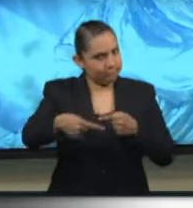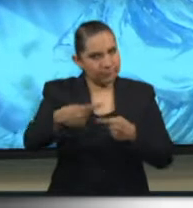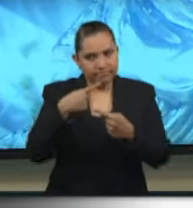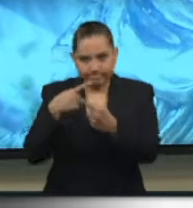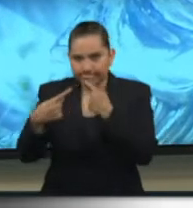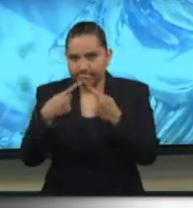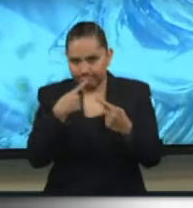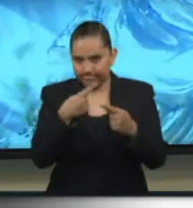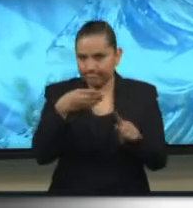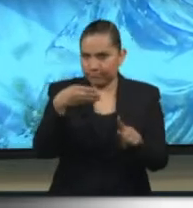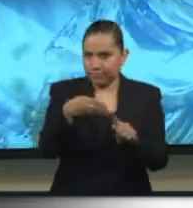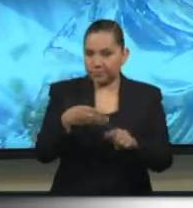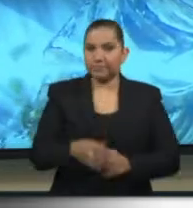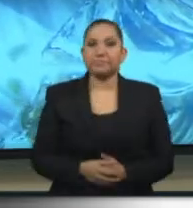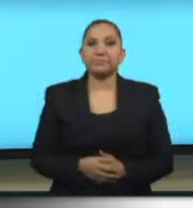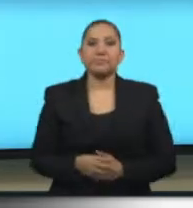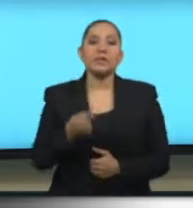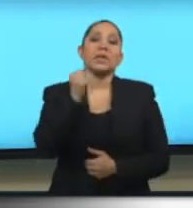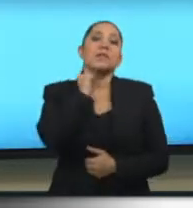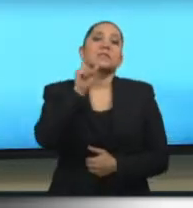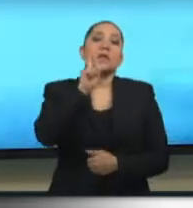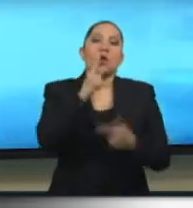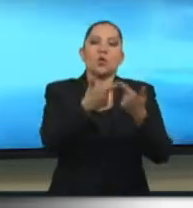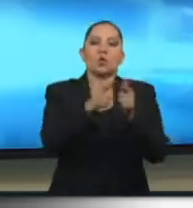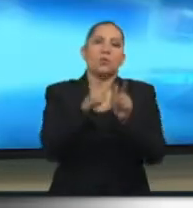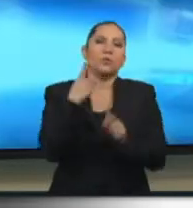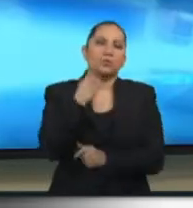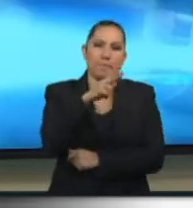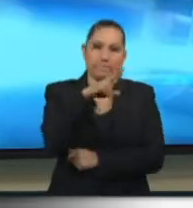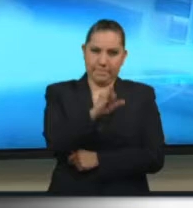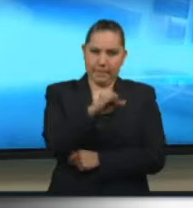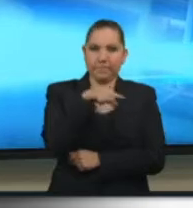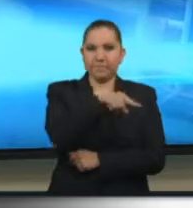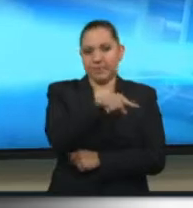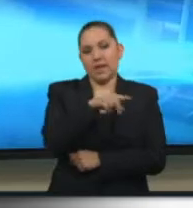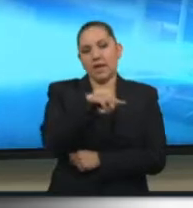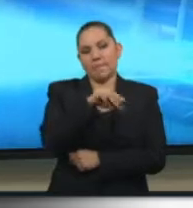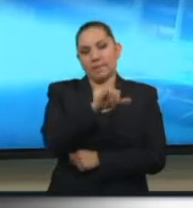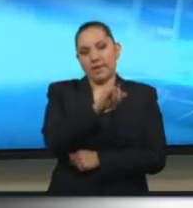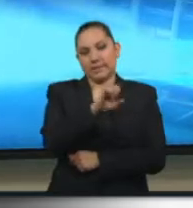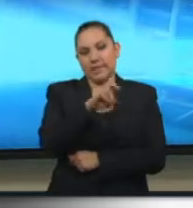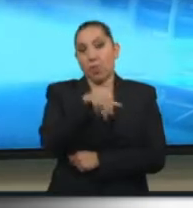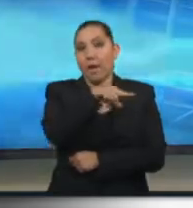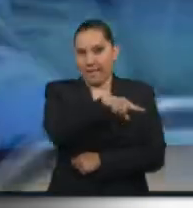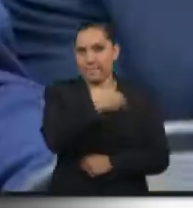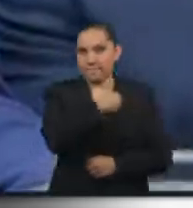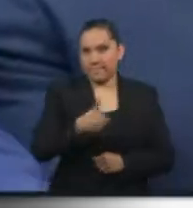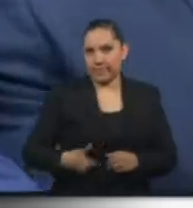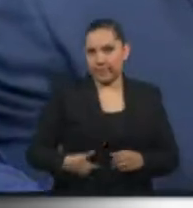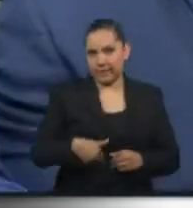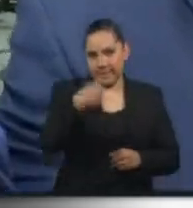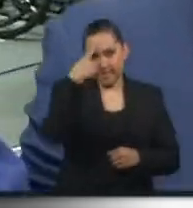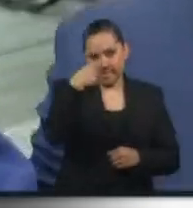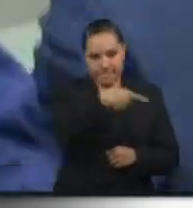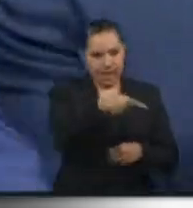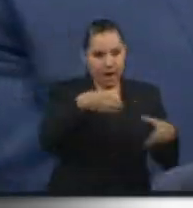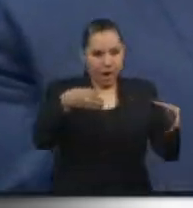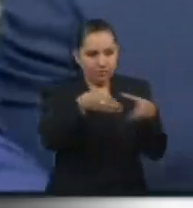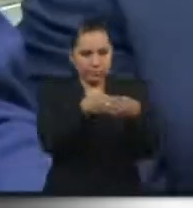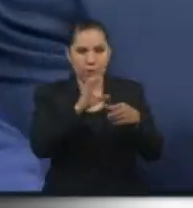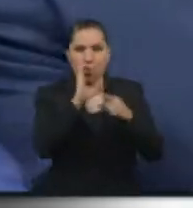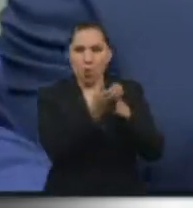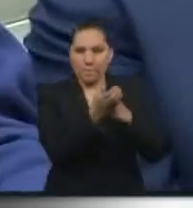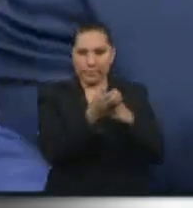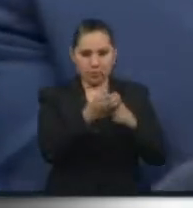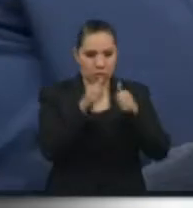Por otra parte, la senadora del PRI, Claudia Ruiz Massieu, quien preside, por cierto, la Comisión Especial de Seguimiento a la Implementación del TEMEC, informó